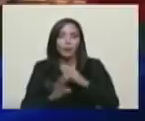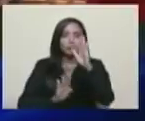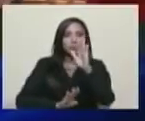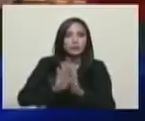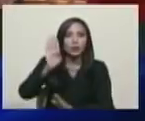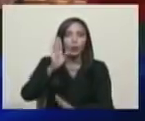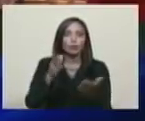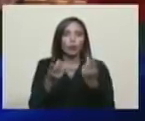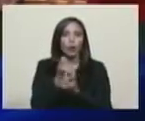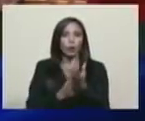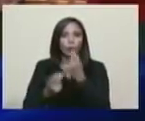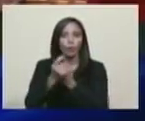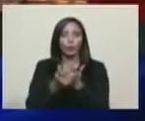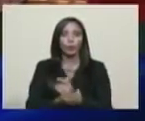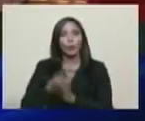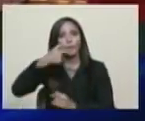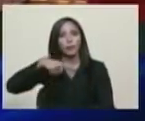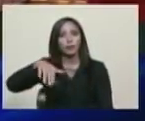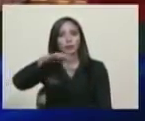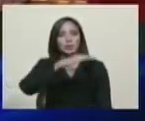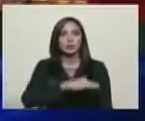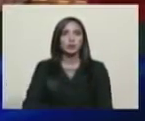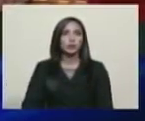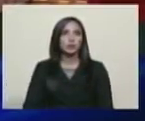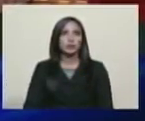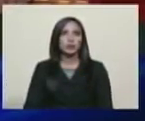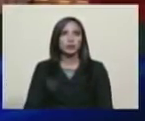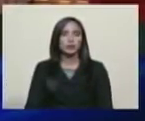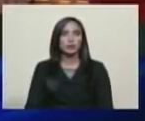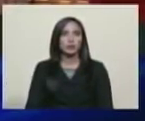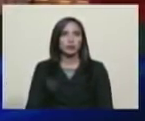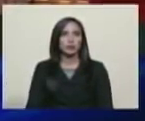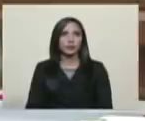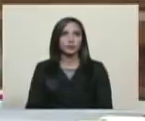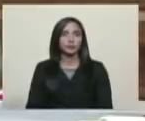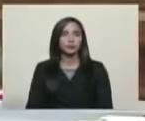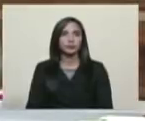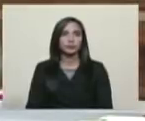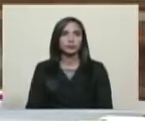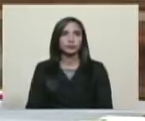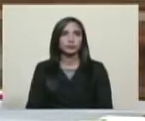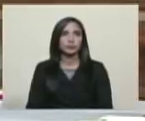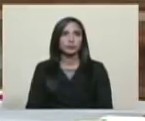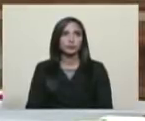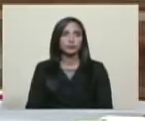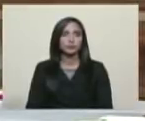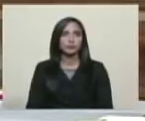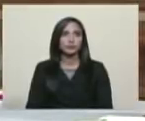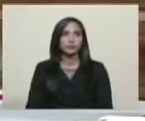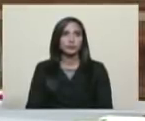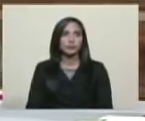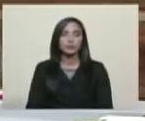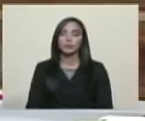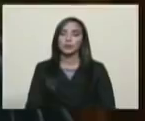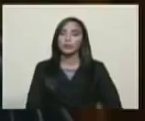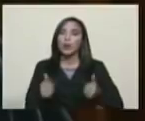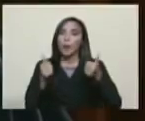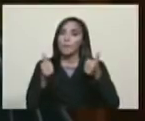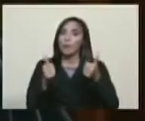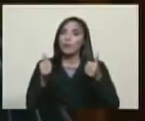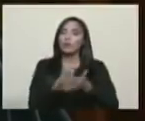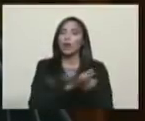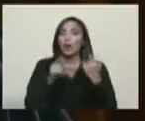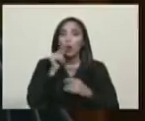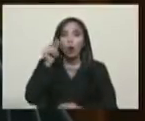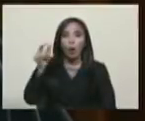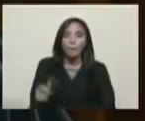y prosperidad en Venezuela a través de la minería organizada. Adelante. Muy bien, compañero Víctor